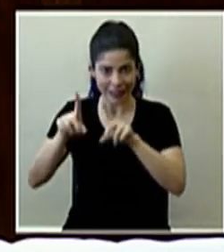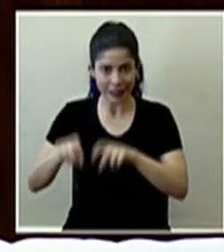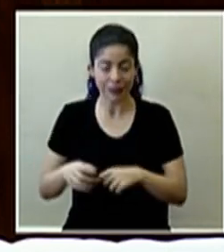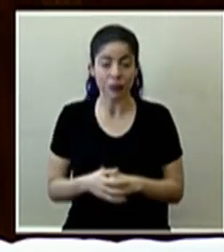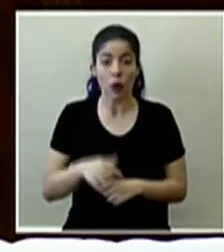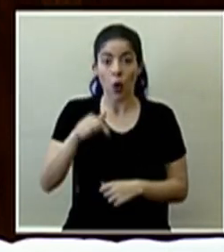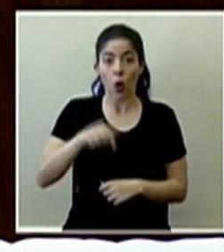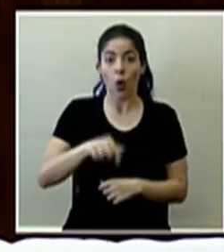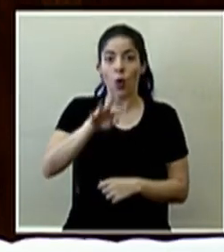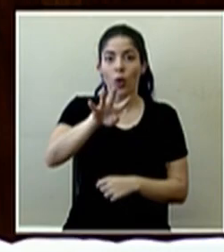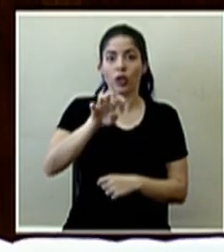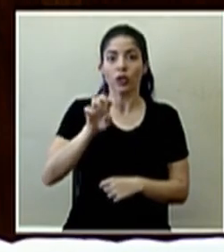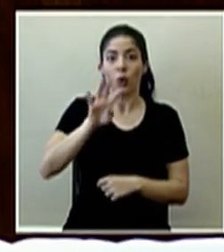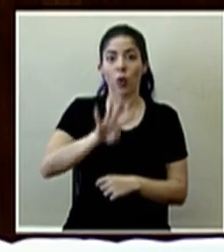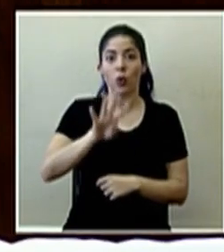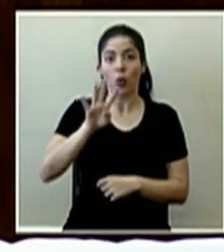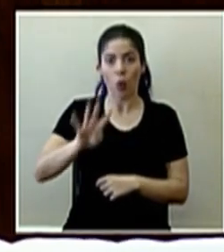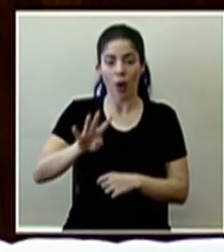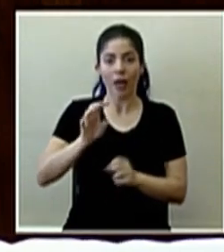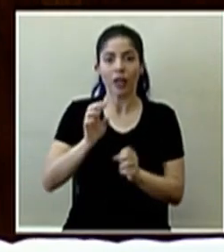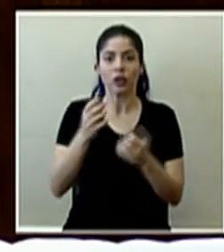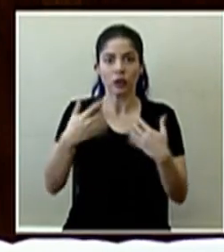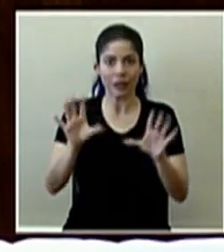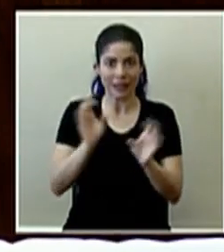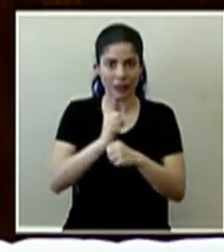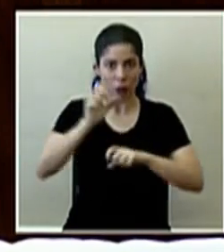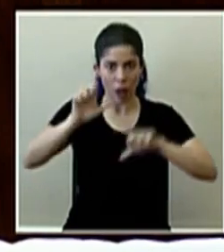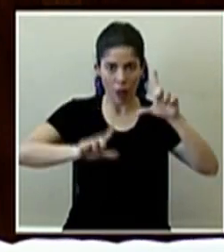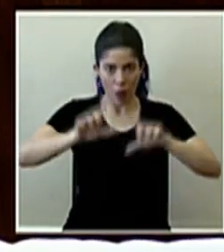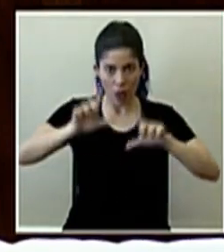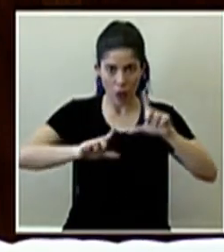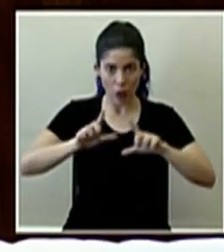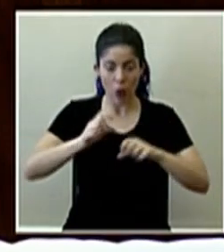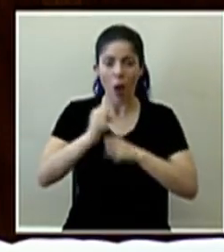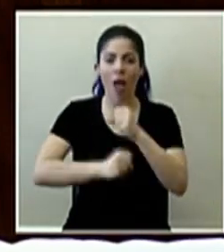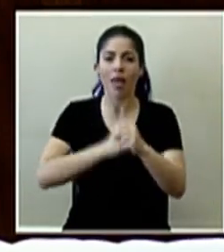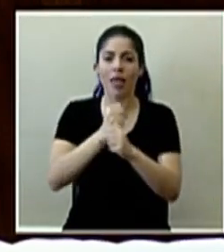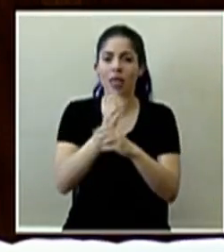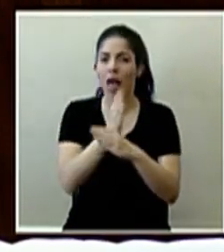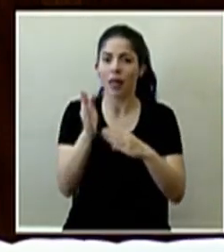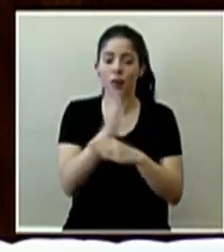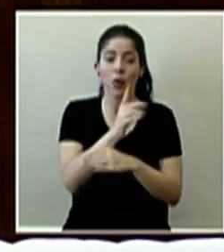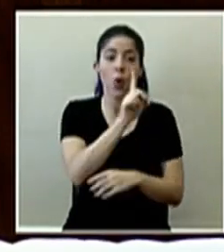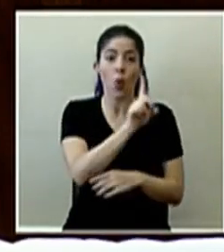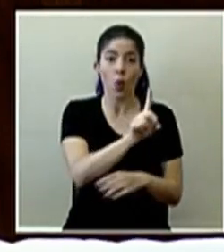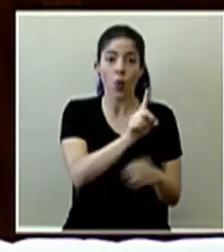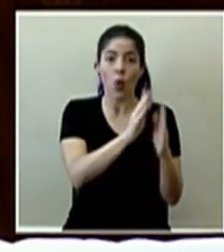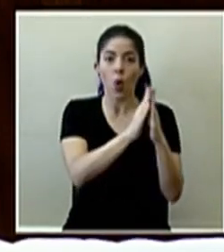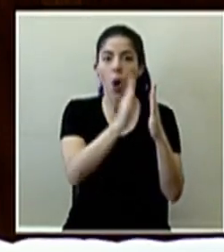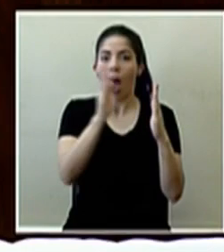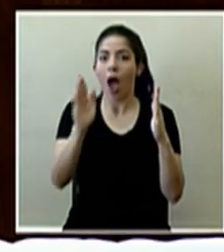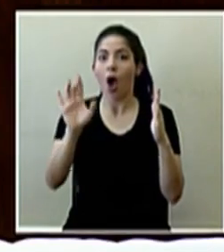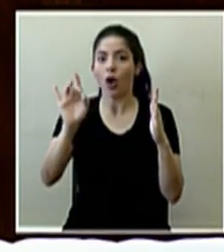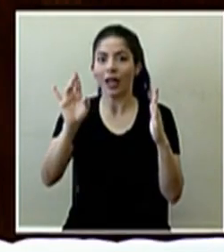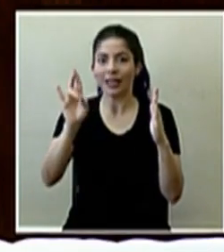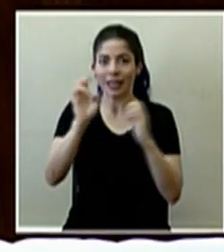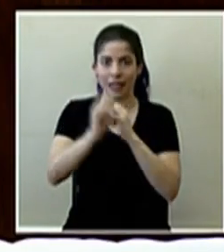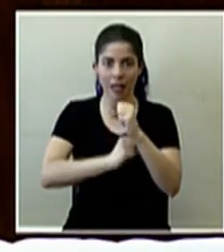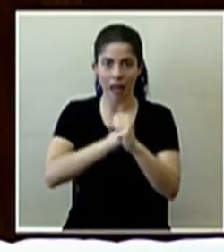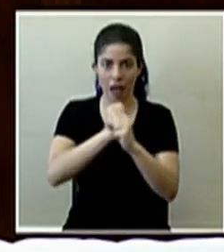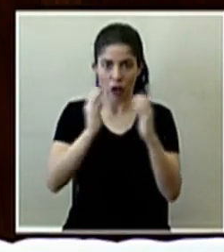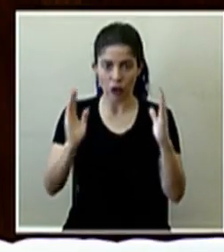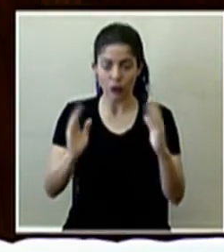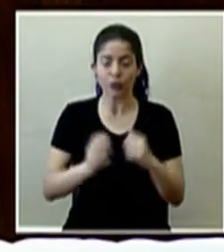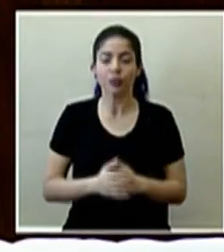Hoy 444 pruebas se hicieron. Rango de edad entre 1 a 87 años.